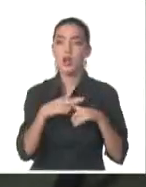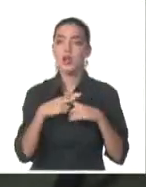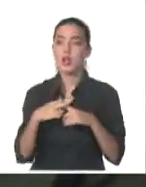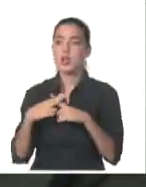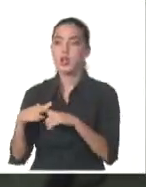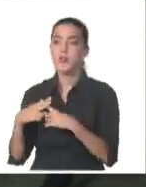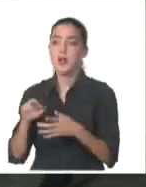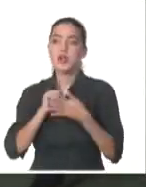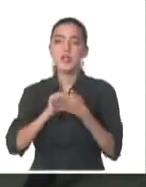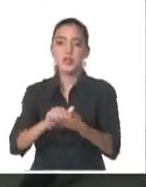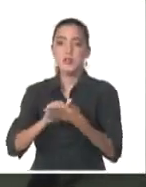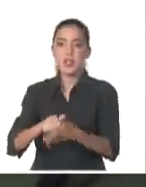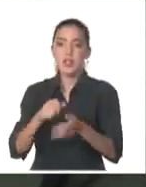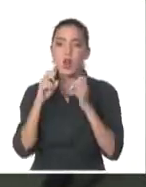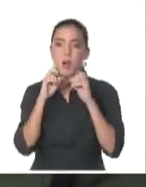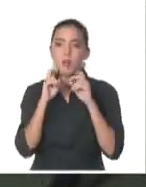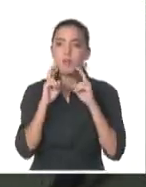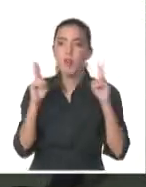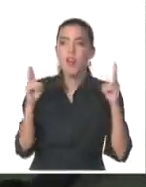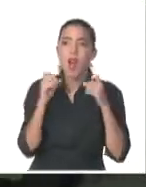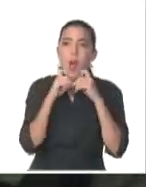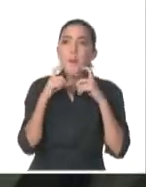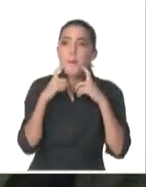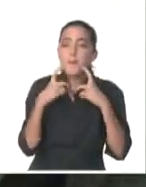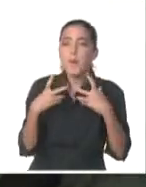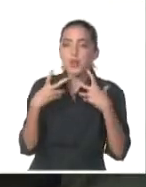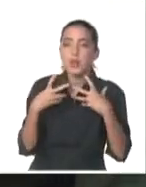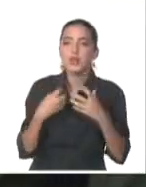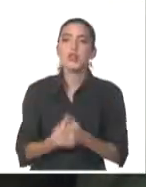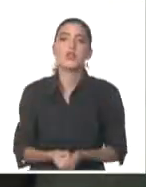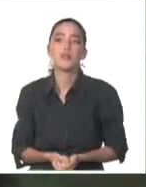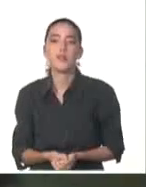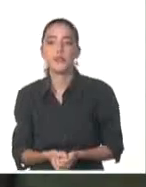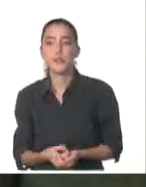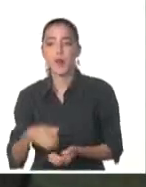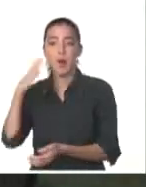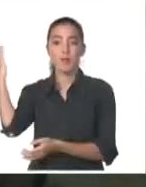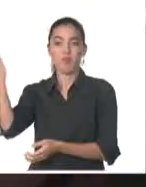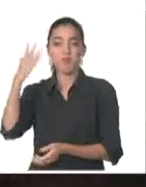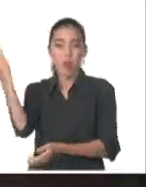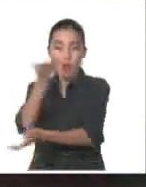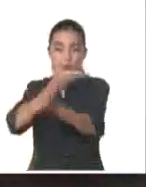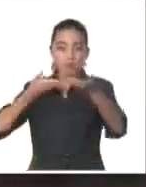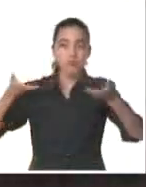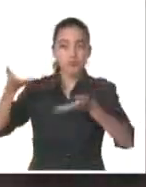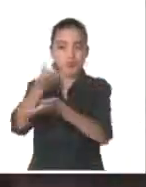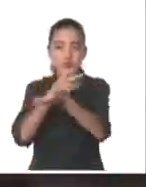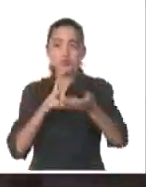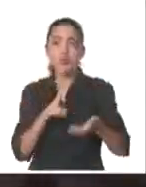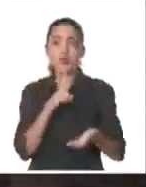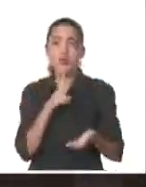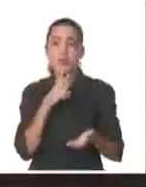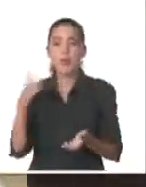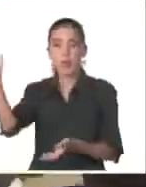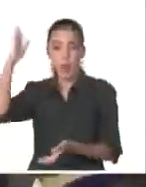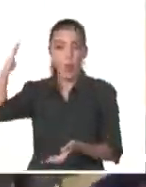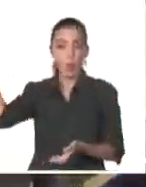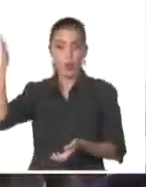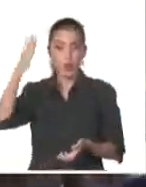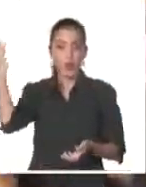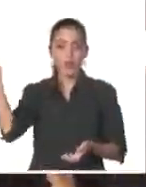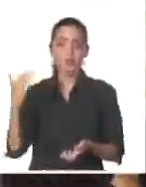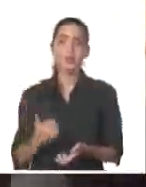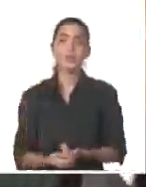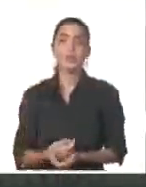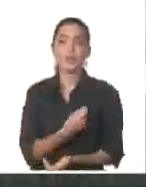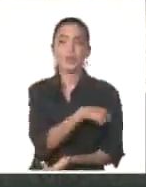servicios vitales a una población afectada por las aguas y los vientos de Oscar, que supera los 15.000 habitantes. Un pueblo que mucho ha perdido a